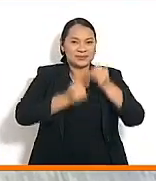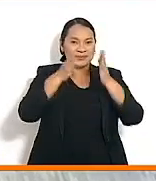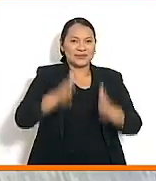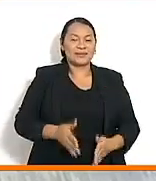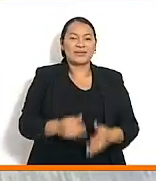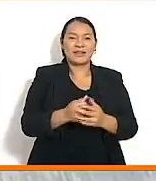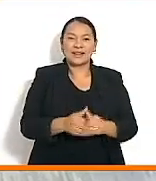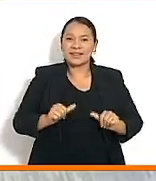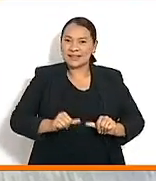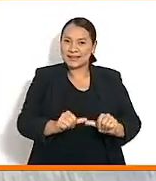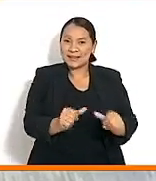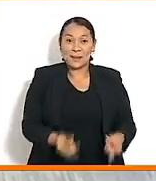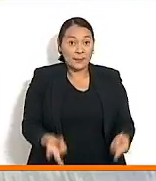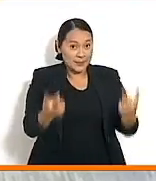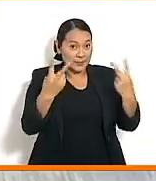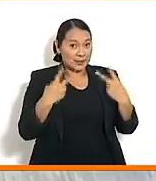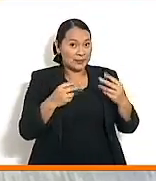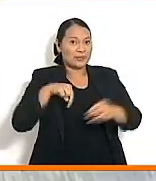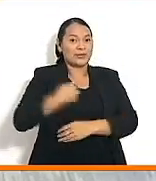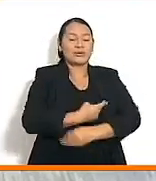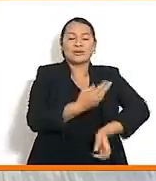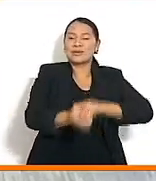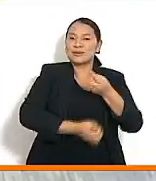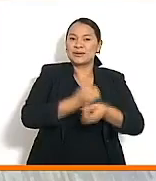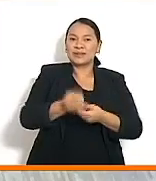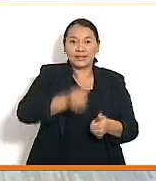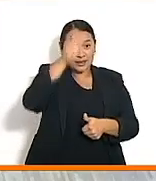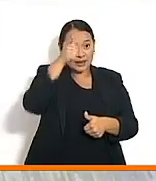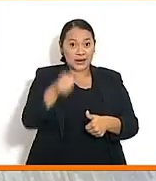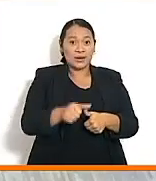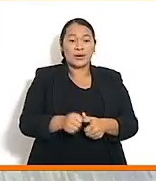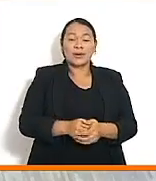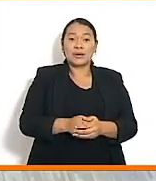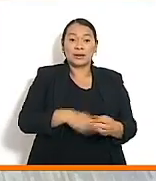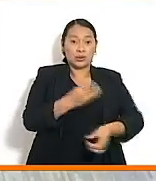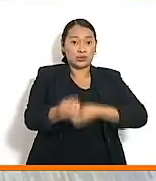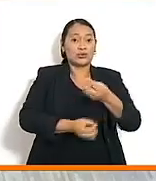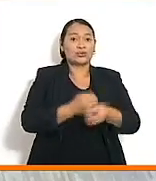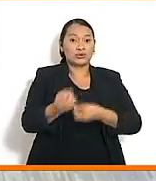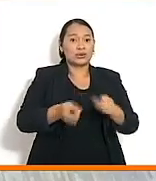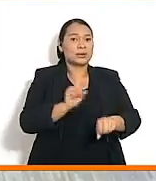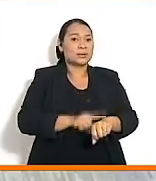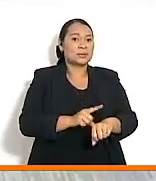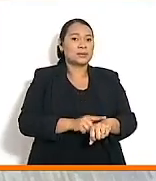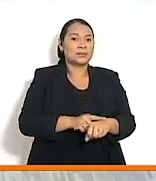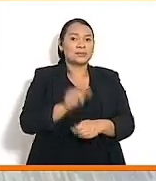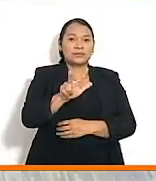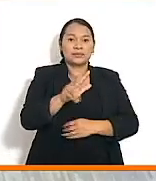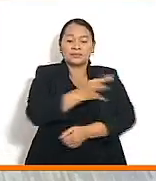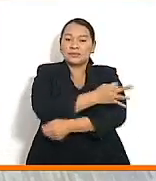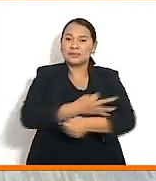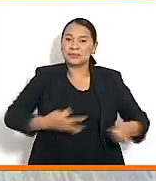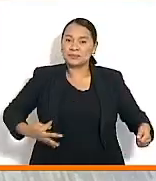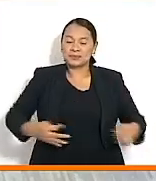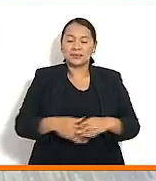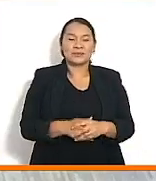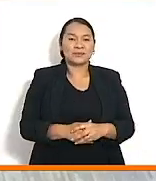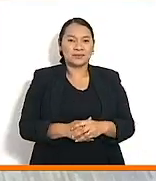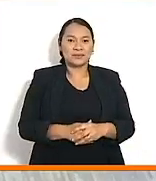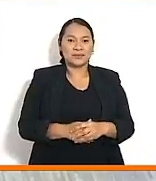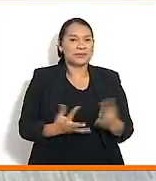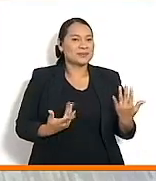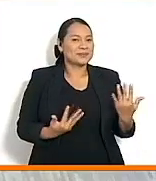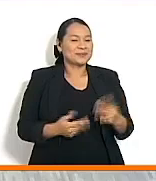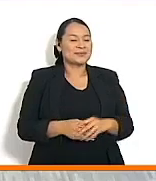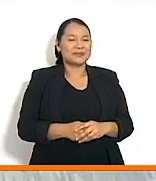que siempre sintonizan nuestro sorteo. Recordándoles, tienen una cita con nosotros en el de las 3 en punto de la tarde. Te